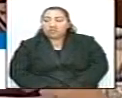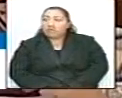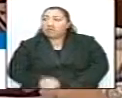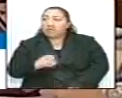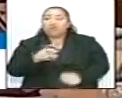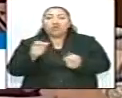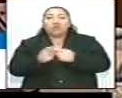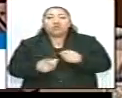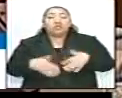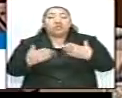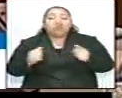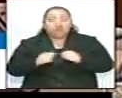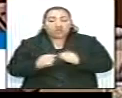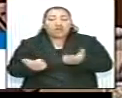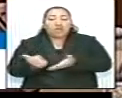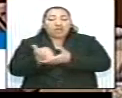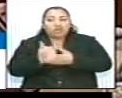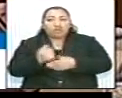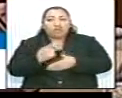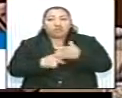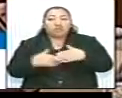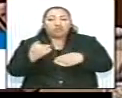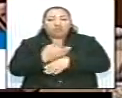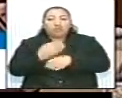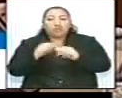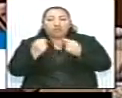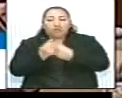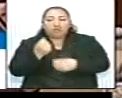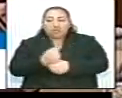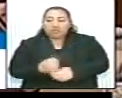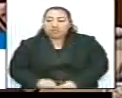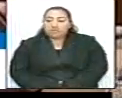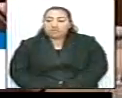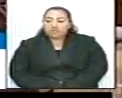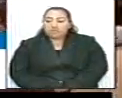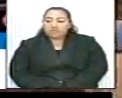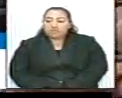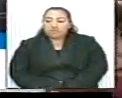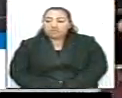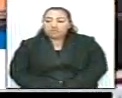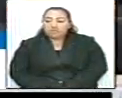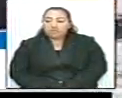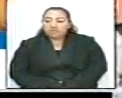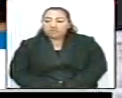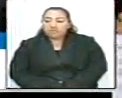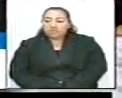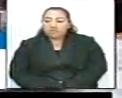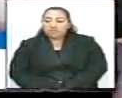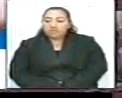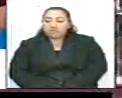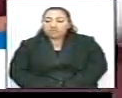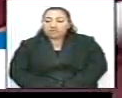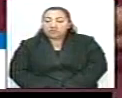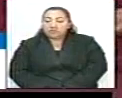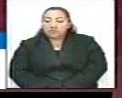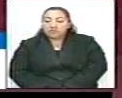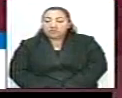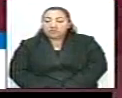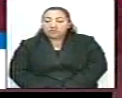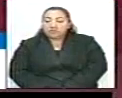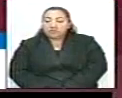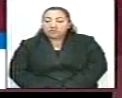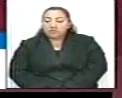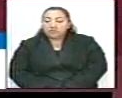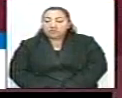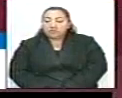los colegas congresistas se nos puedan ayudar para que se forme este grupo de trabajo. Gracias, presidente. Uh-huh. Bueno, antes de darle la palabra al congresista